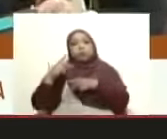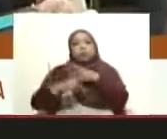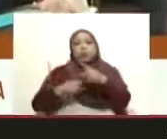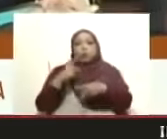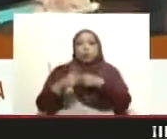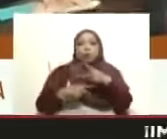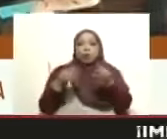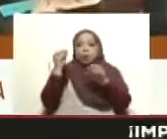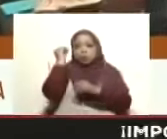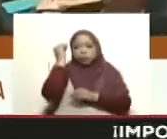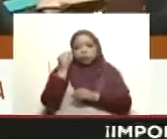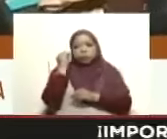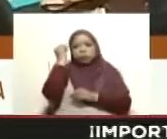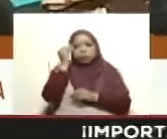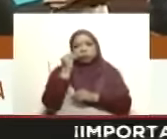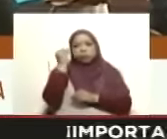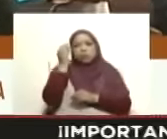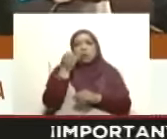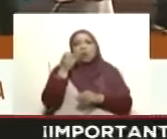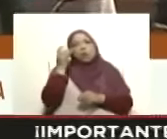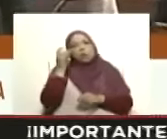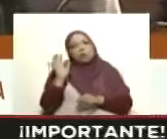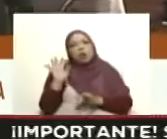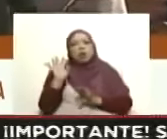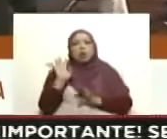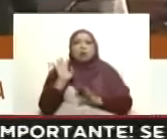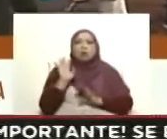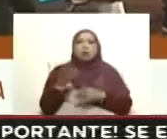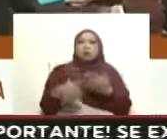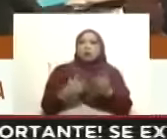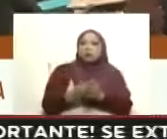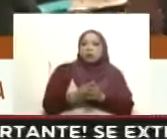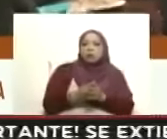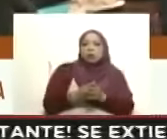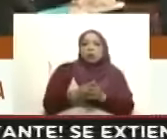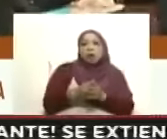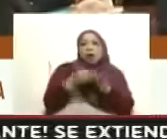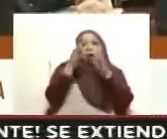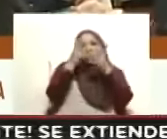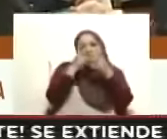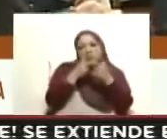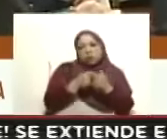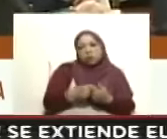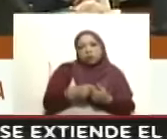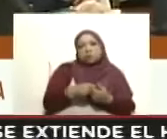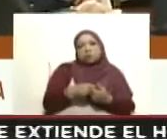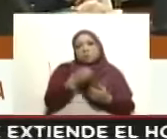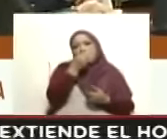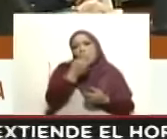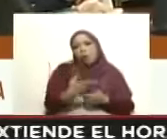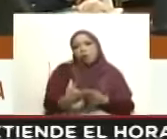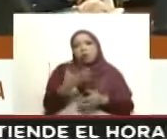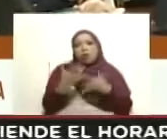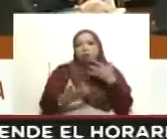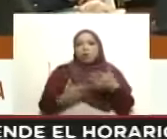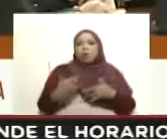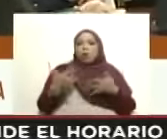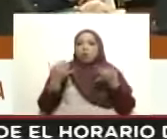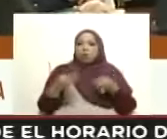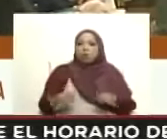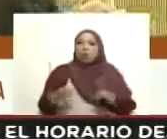hicimos de análisis y decíamos bueno si llegamos a tal cantidad de personas tiene que considerarse un evento